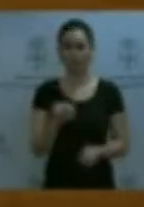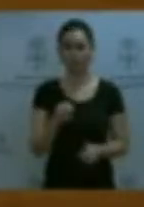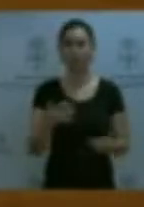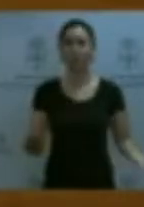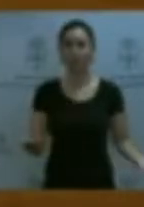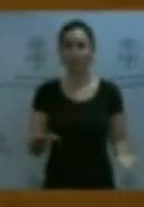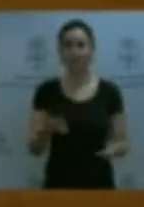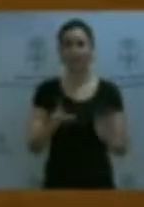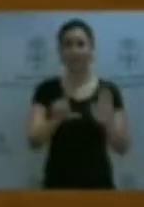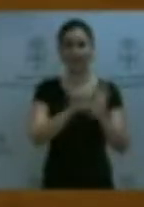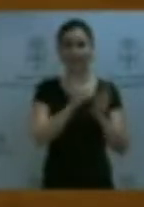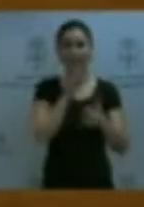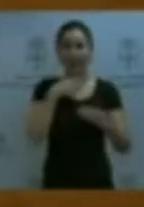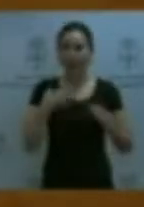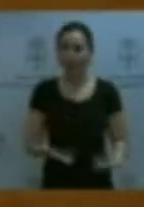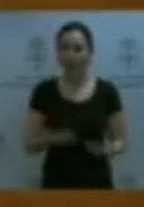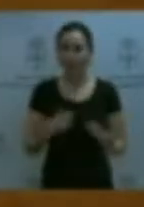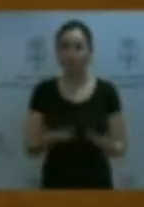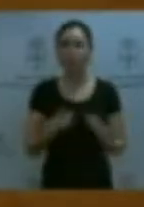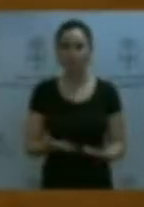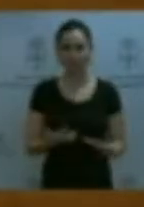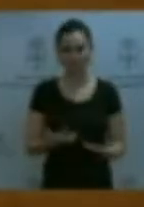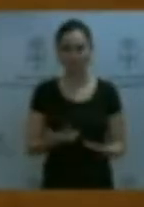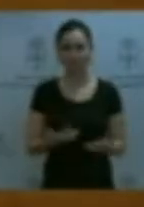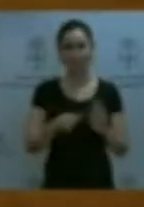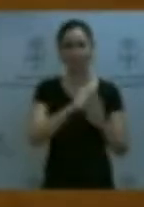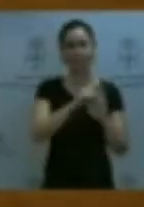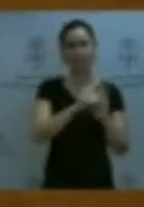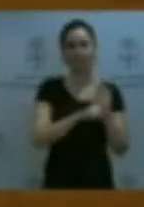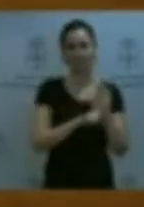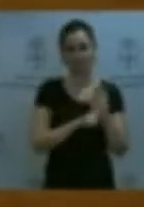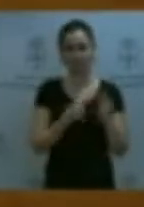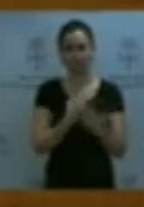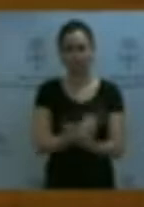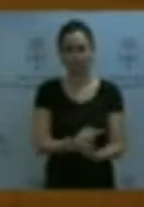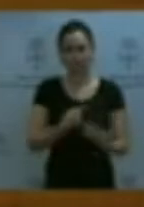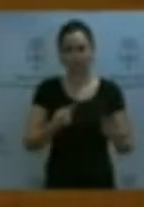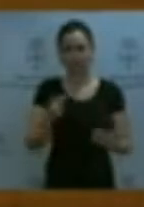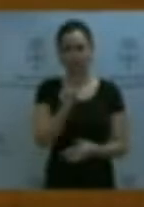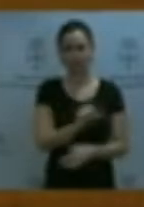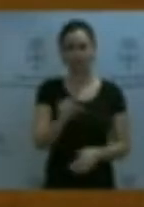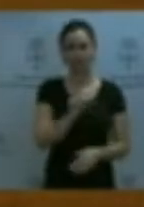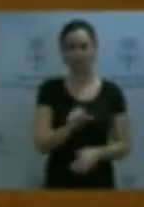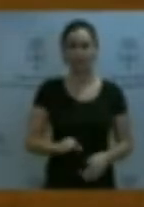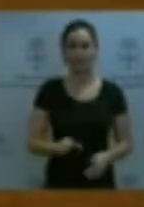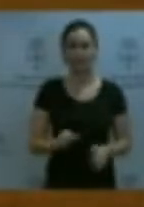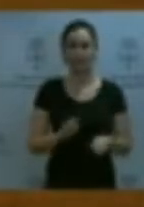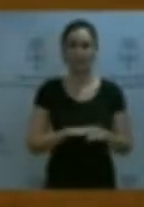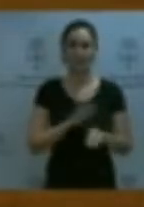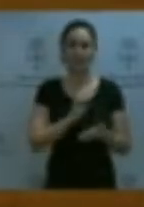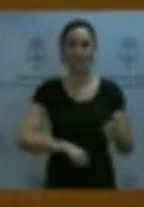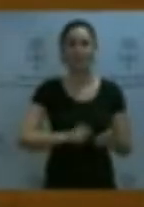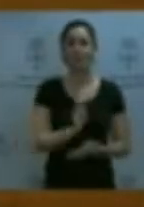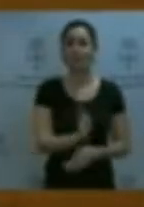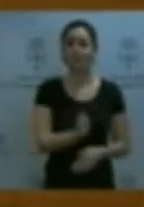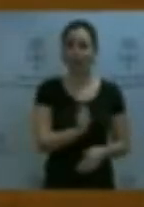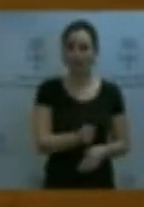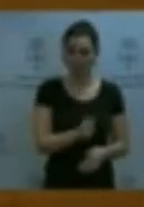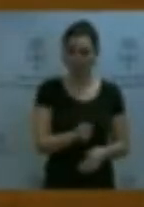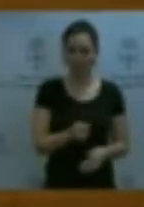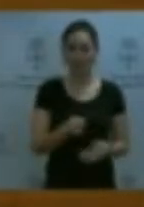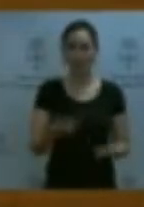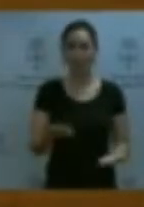establecen las 16 semanas de permiso retribuido consecuencia de parto para las funcionarias